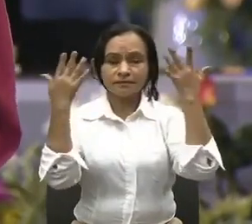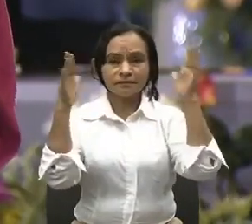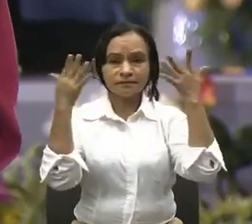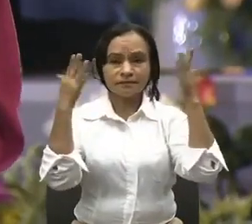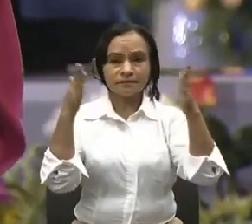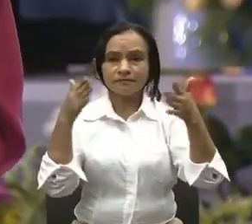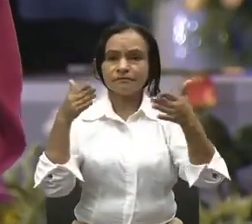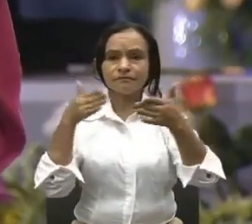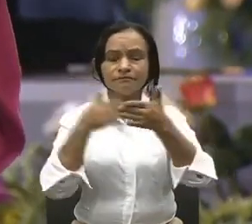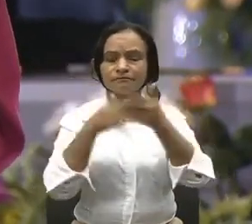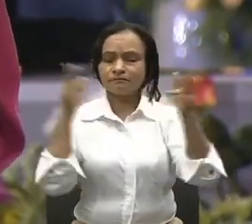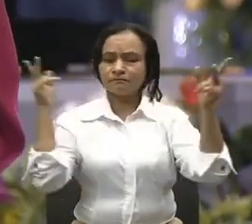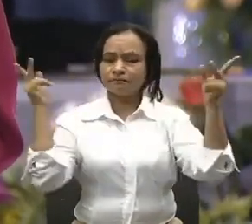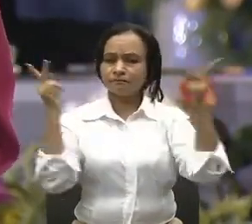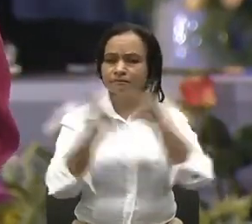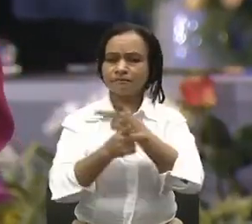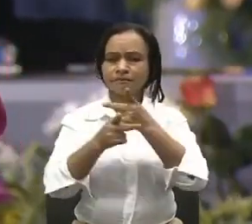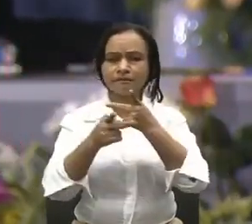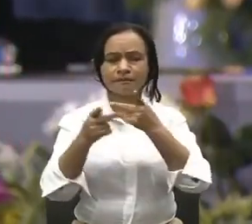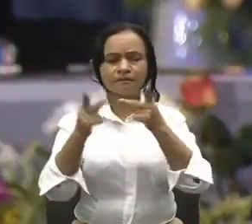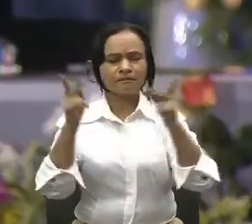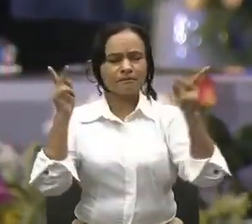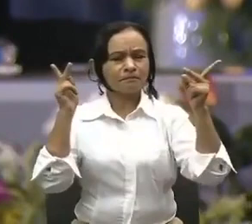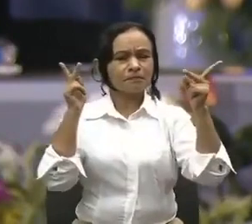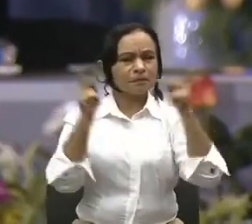Un bloqueo brutal, criminal,